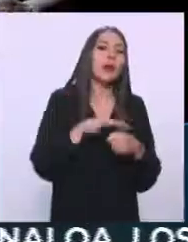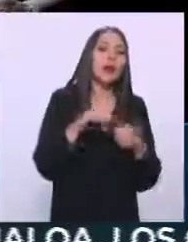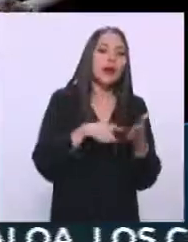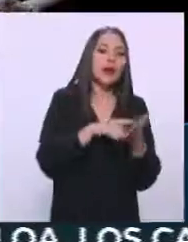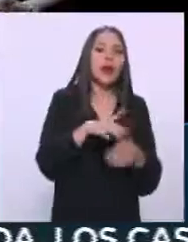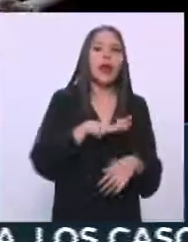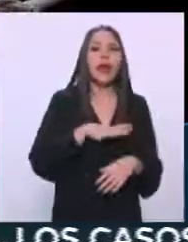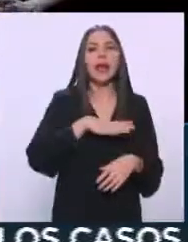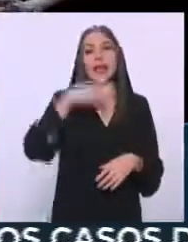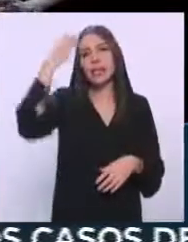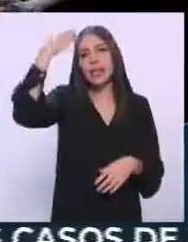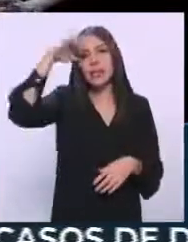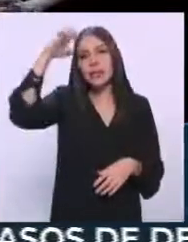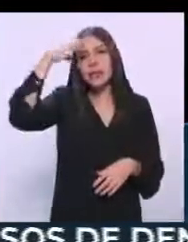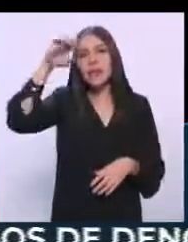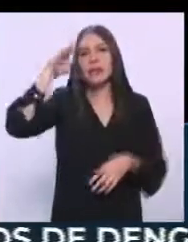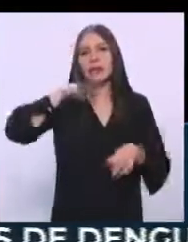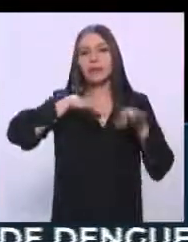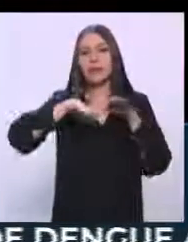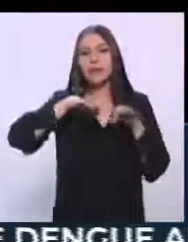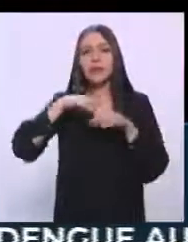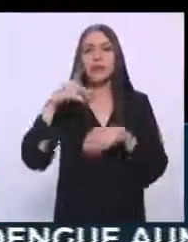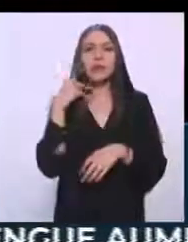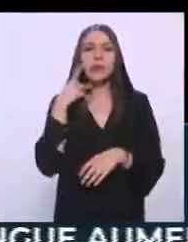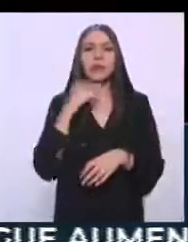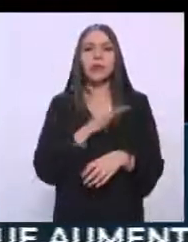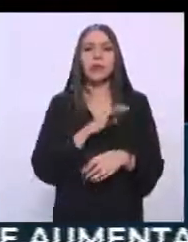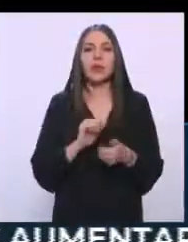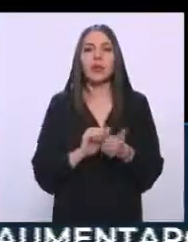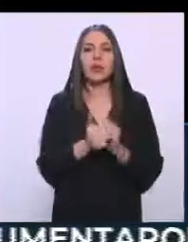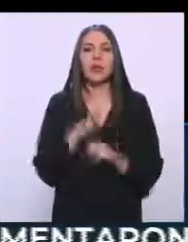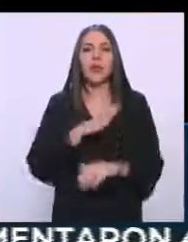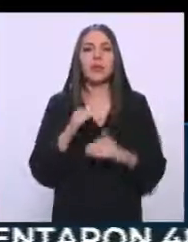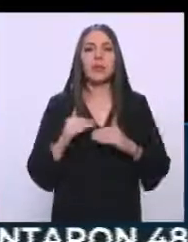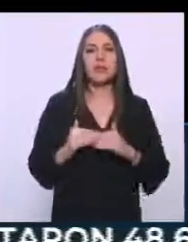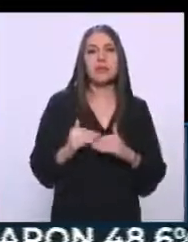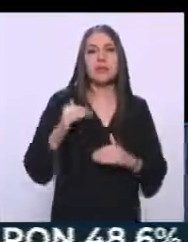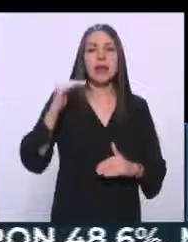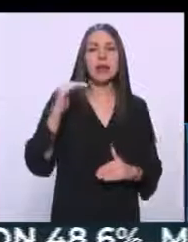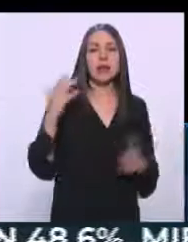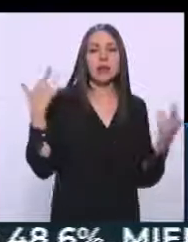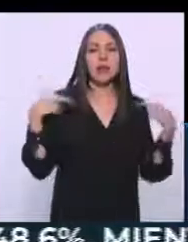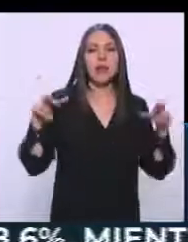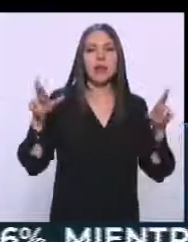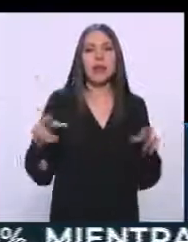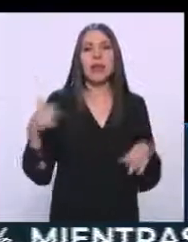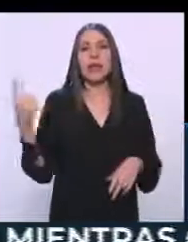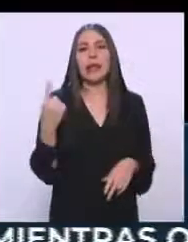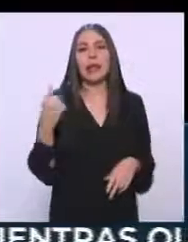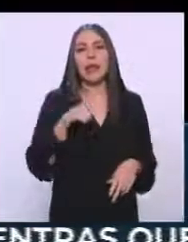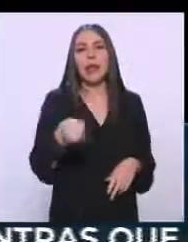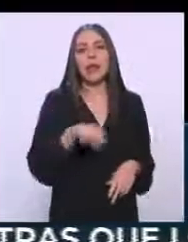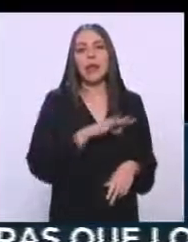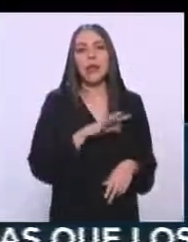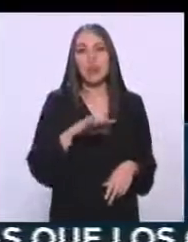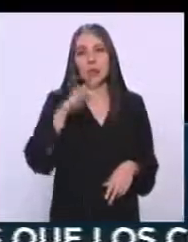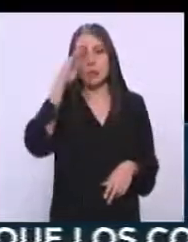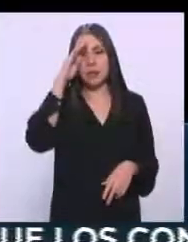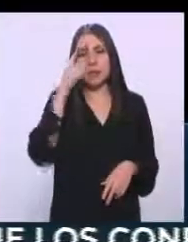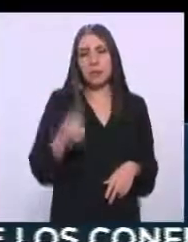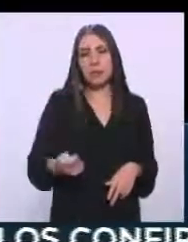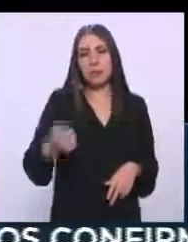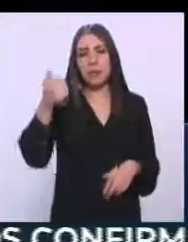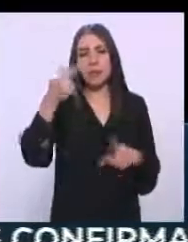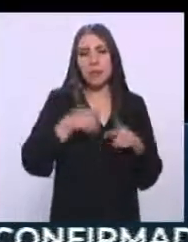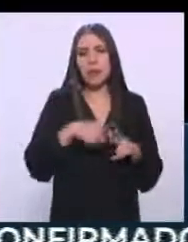el establecimiento de redes, etcétera, etcétera, tengan una representación mayor a la que pudiera esperarse en principio. Pero ese es un proceso que